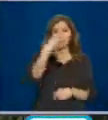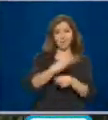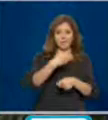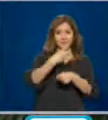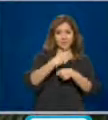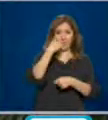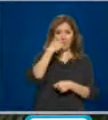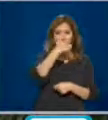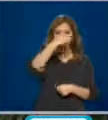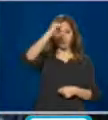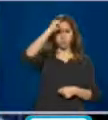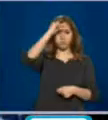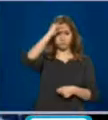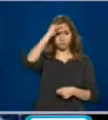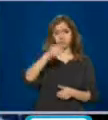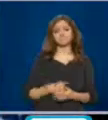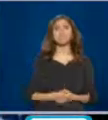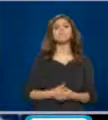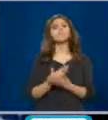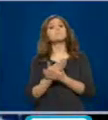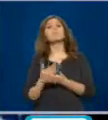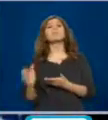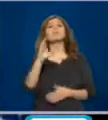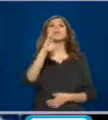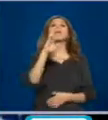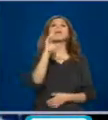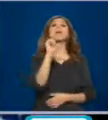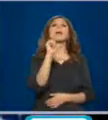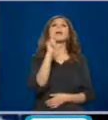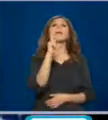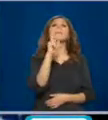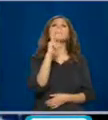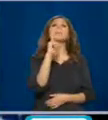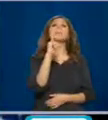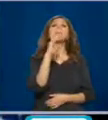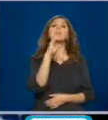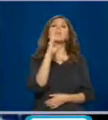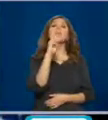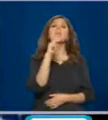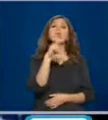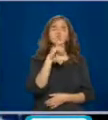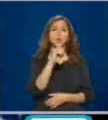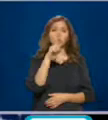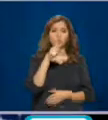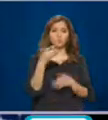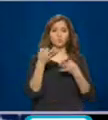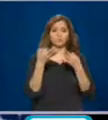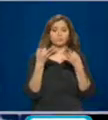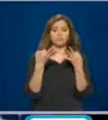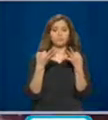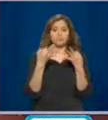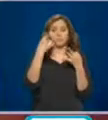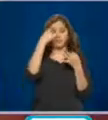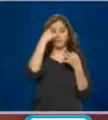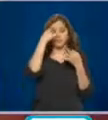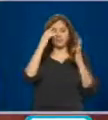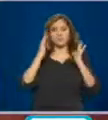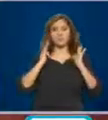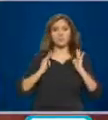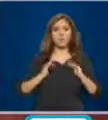Capricornio, te desbloquea, a ti Capricornio, te desbloquea de forma natural y aclara,